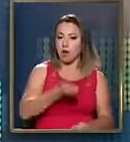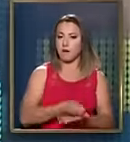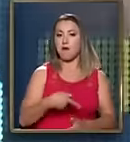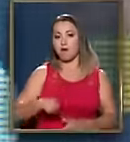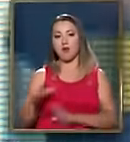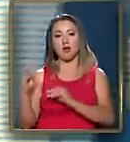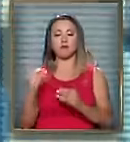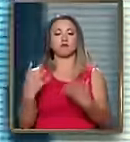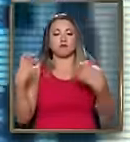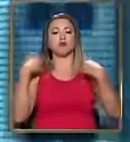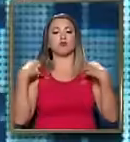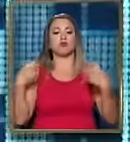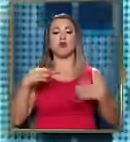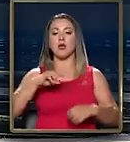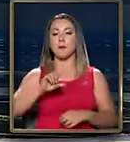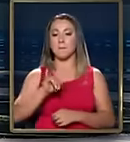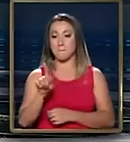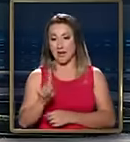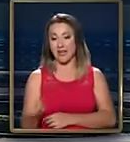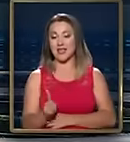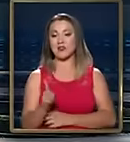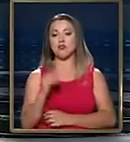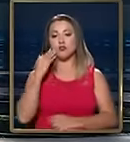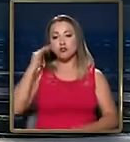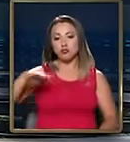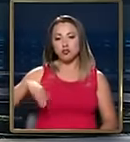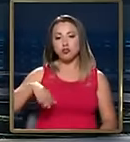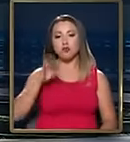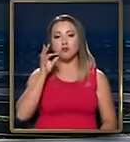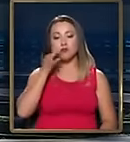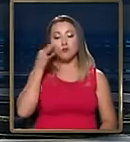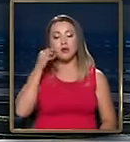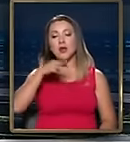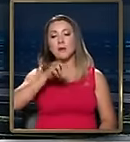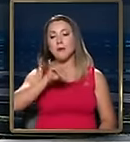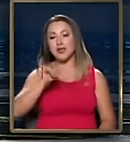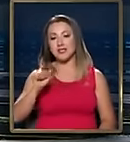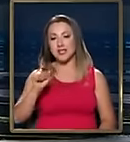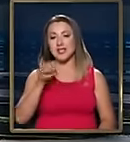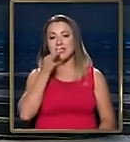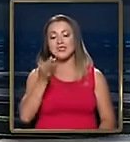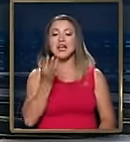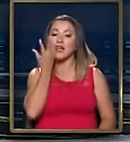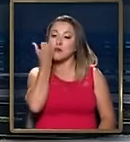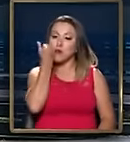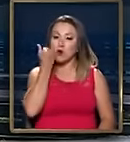con el encargado de los mayas, que era unos chicos, piel amarilla, que le decían el maya y limón.